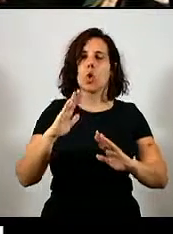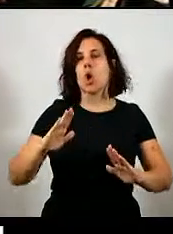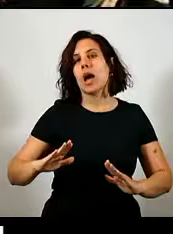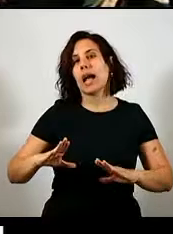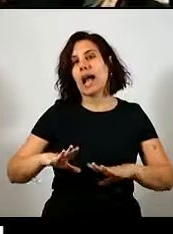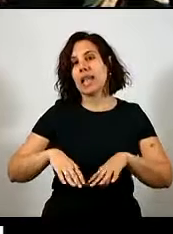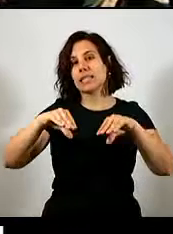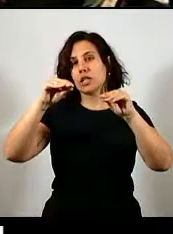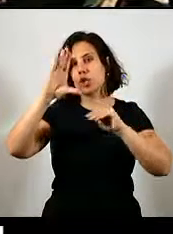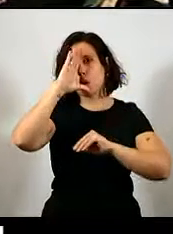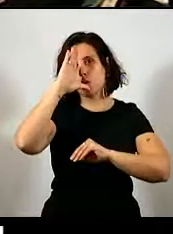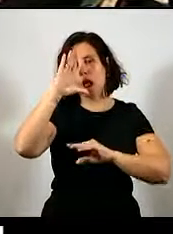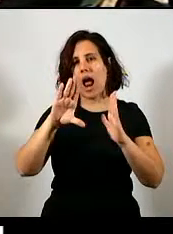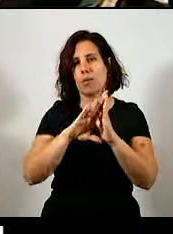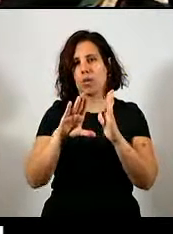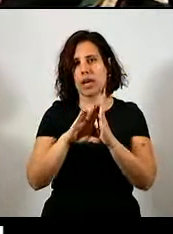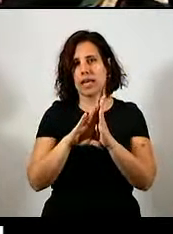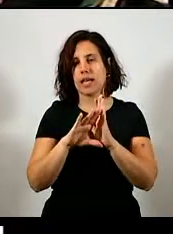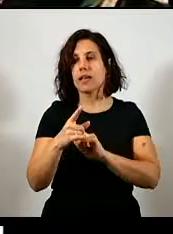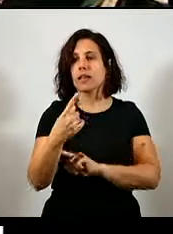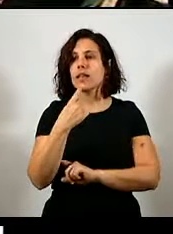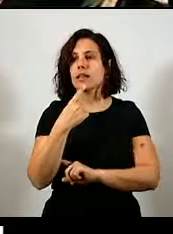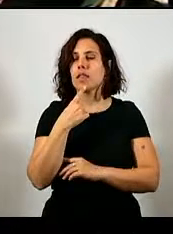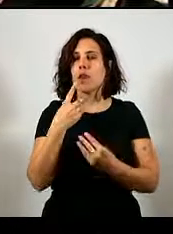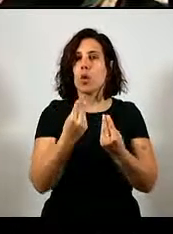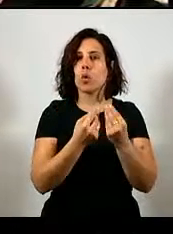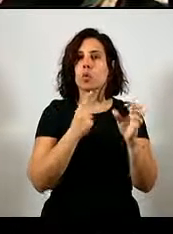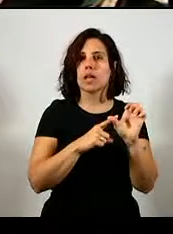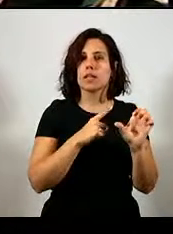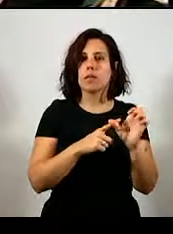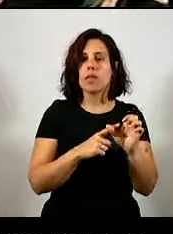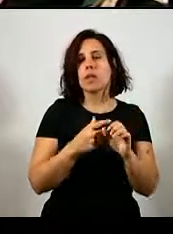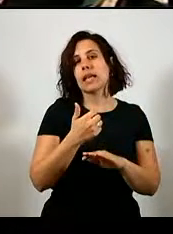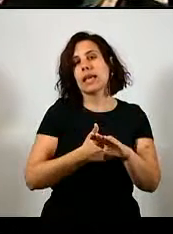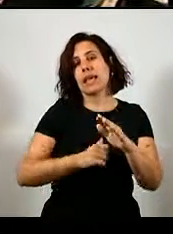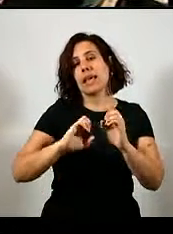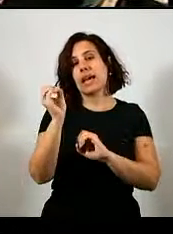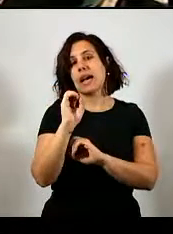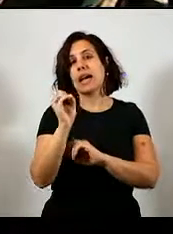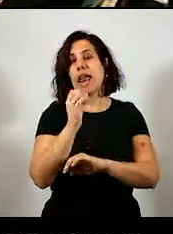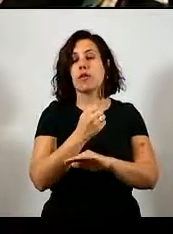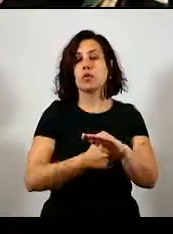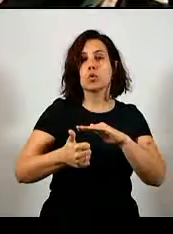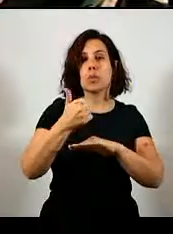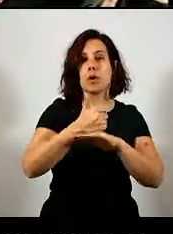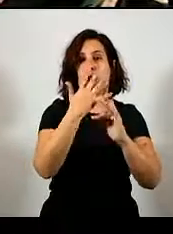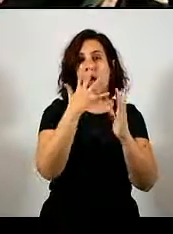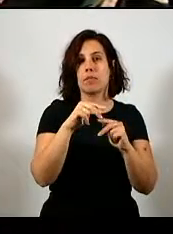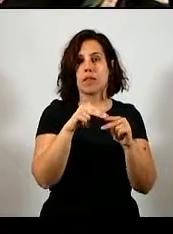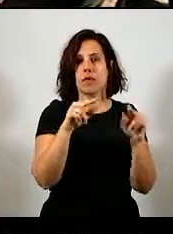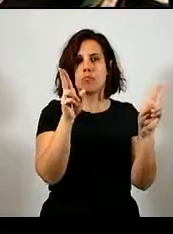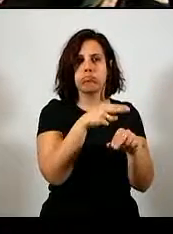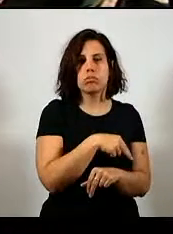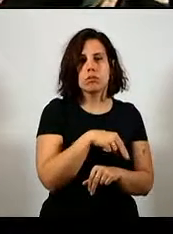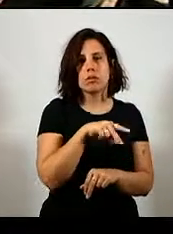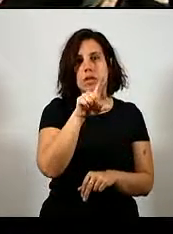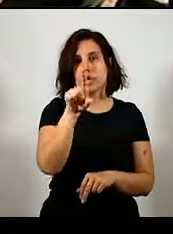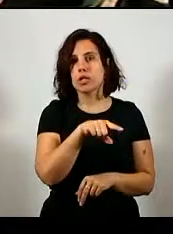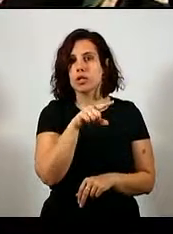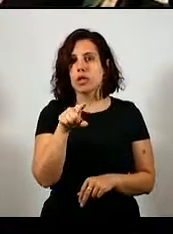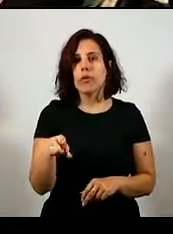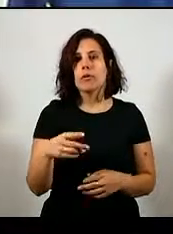Alburquerque que dicen que la Junta ha decidido suprimir el grado superior de Administración. No sé si esto es cierto y si es así, ¿qué va a pasar con los